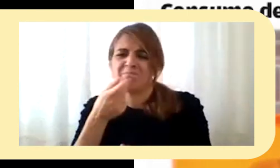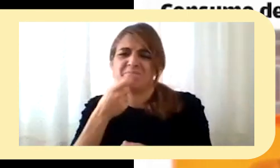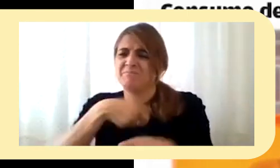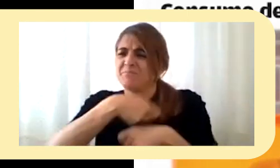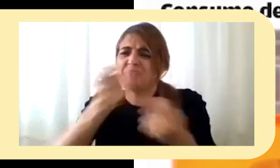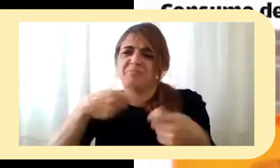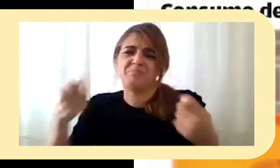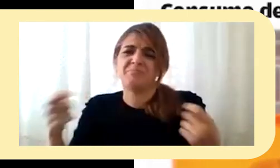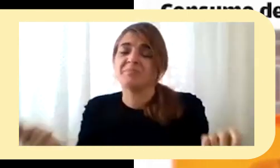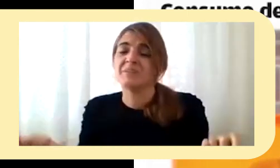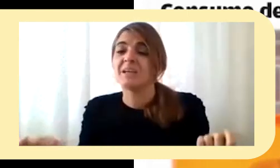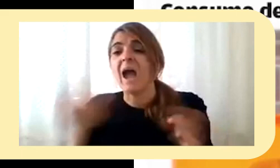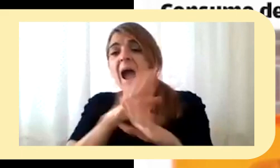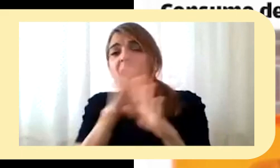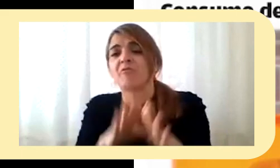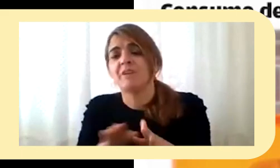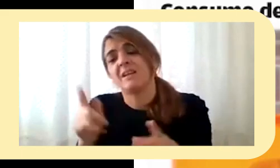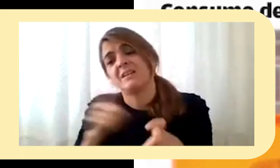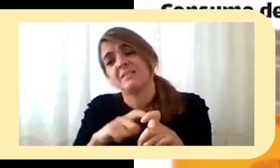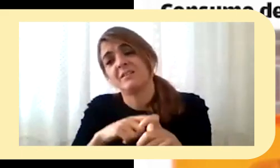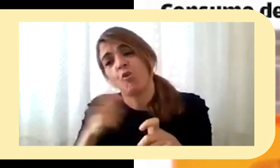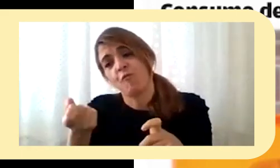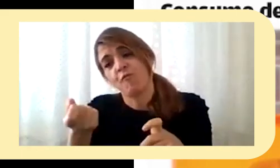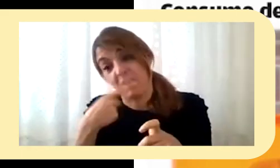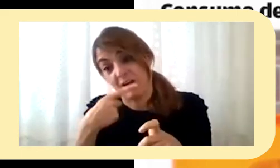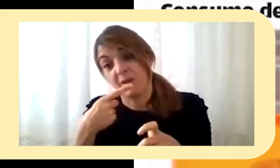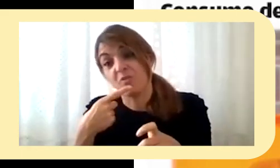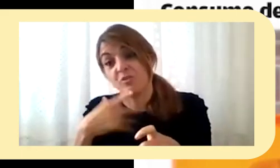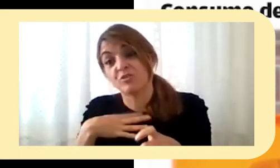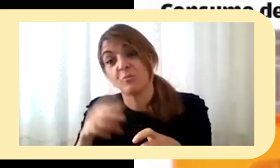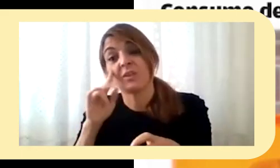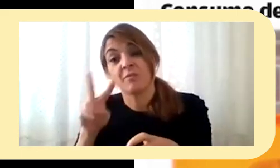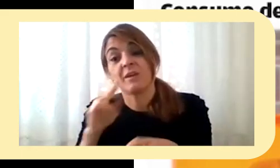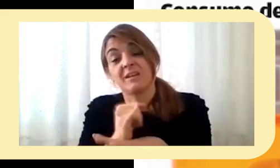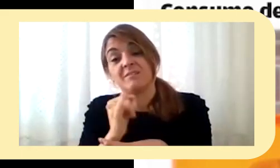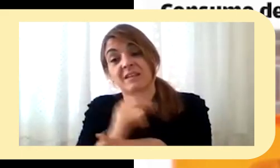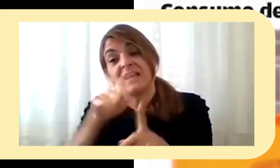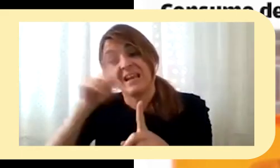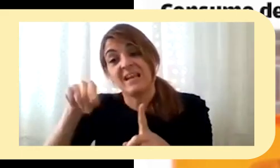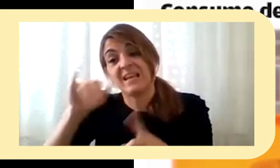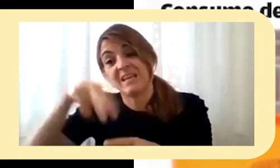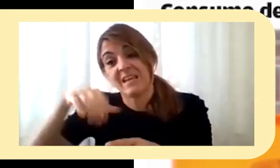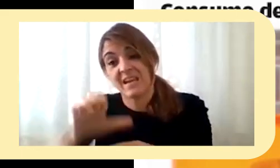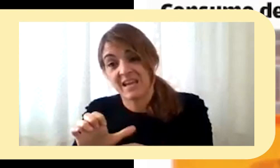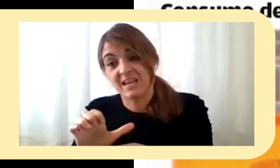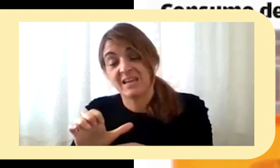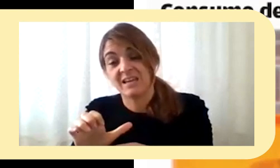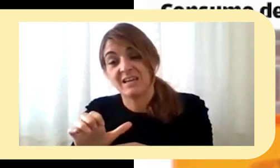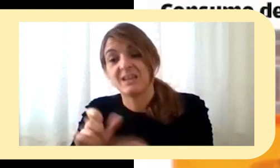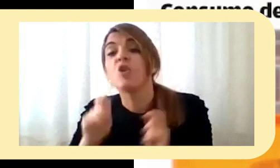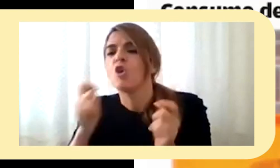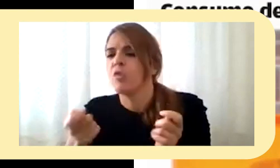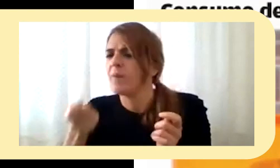psicofármacos, y esto se puede ver en el Instituto Nacional de Estadística, los recetamos los profesionales en general. Se